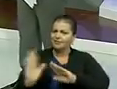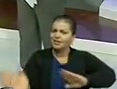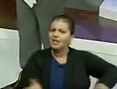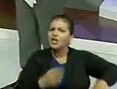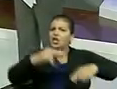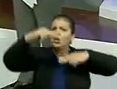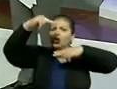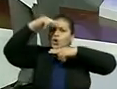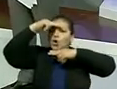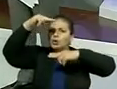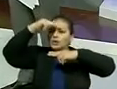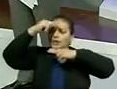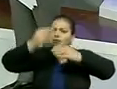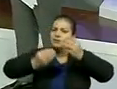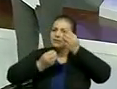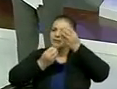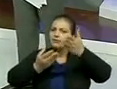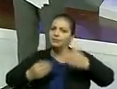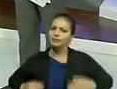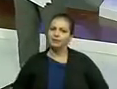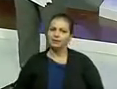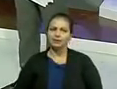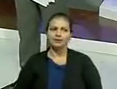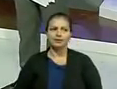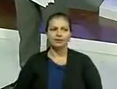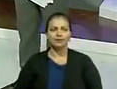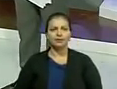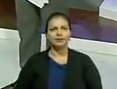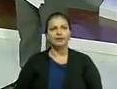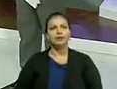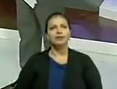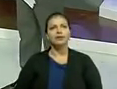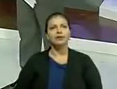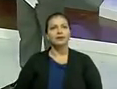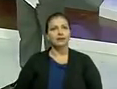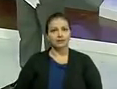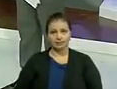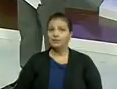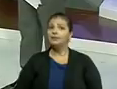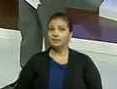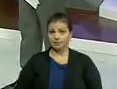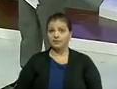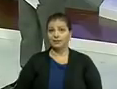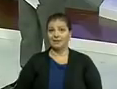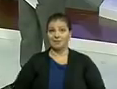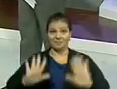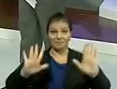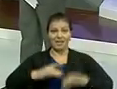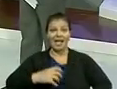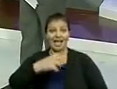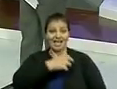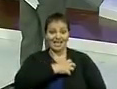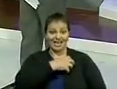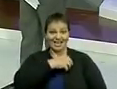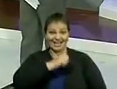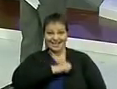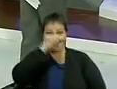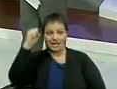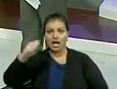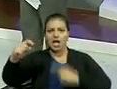bueno, productor, te digo. Sí, pues. Ahí no dice nada. Ponte 11, hermano, te digo. Ahí está. No dice nada. La Candy le